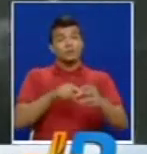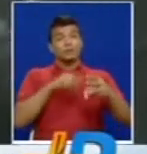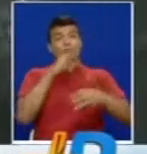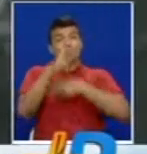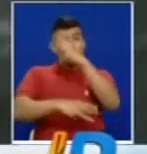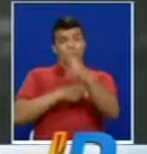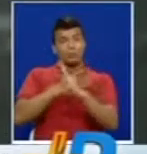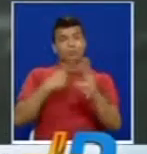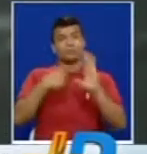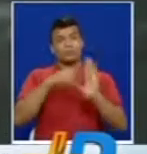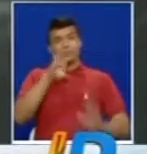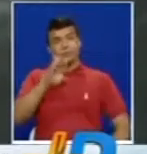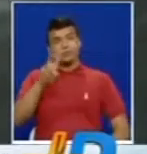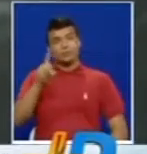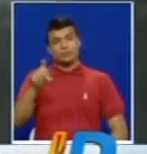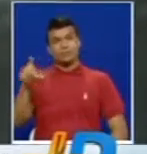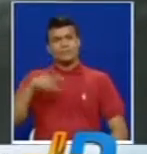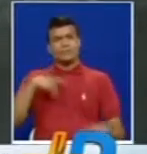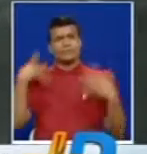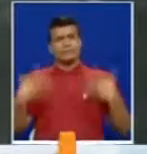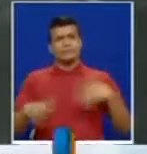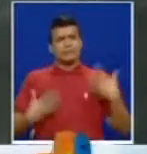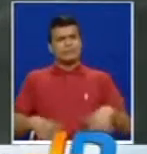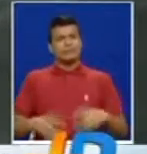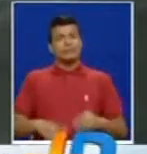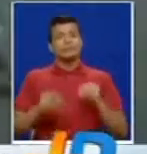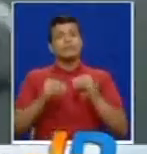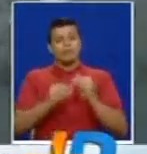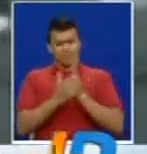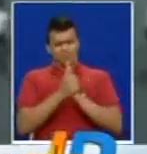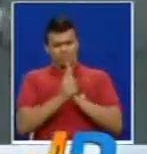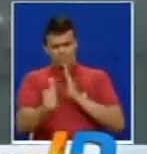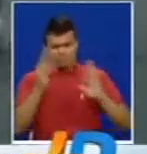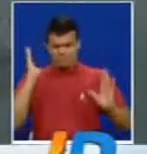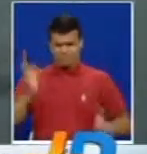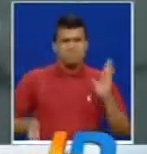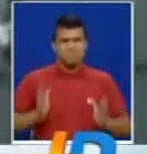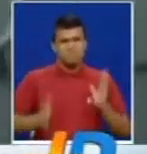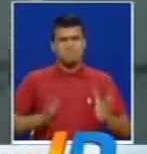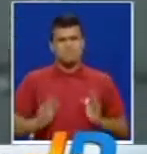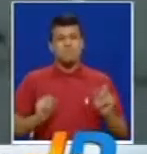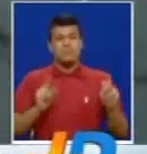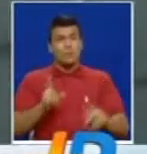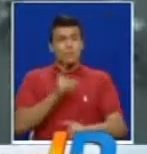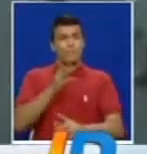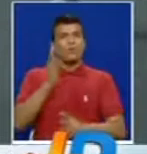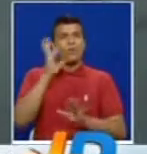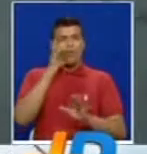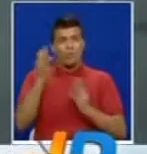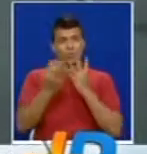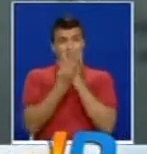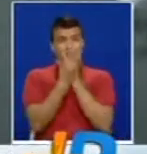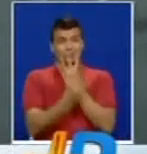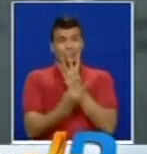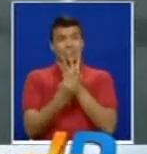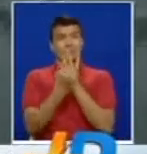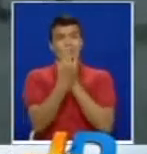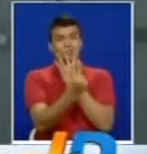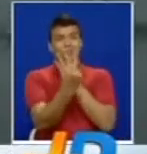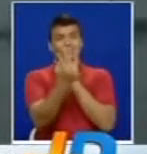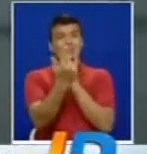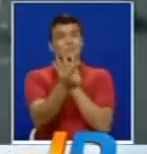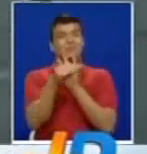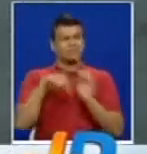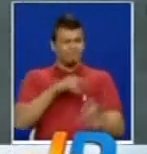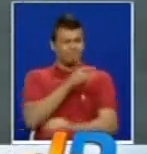Mundial de 1966. Igualmente, por su agilidad y velocidad, fue uno de los delanteros más sobresalientes en la mayor parte de su